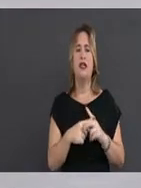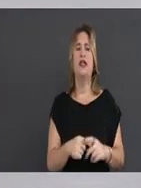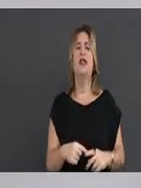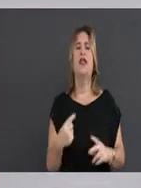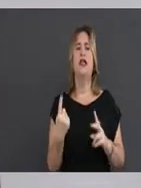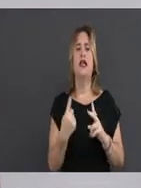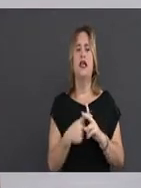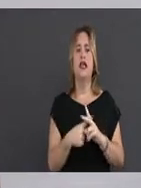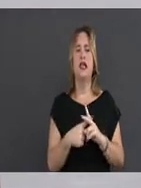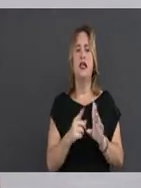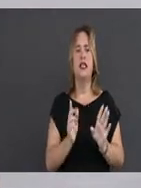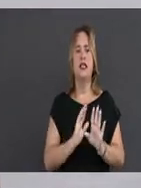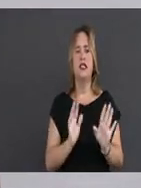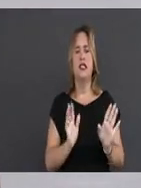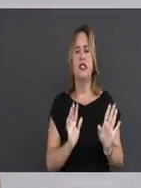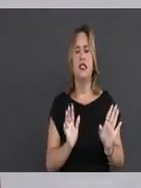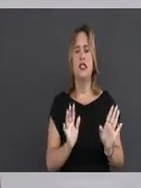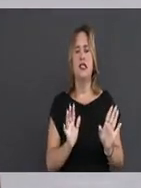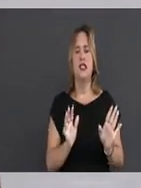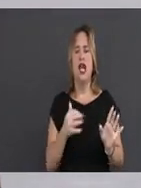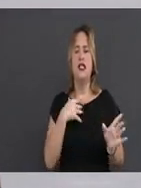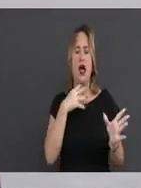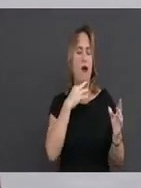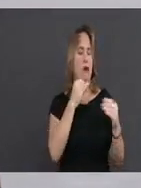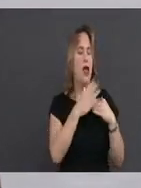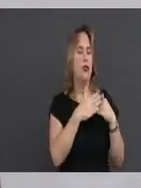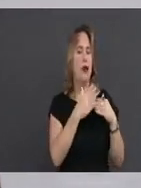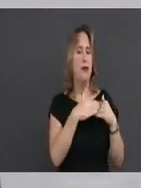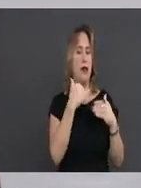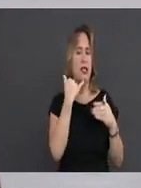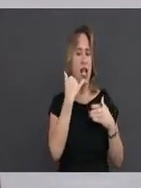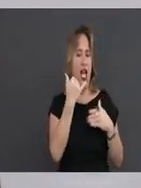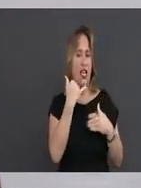y ya estamos viendo un text para